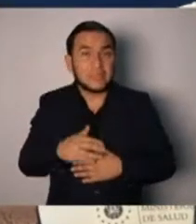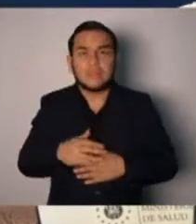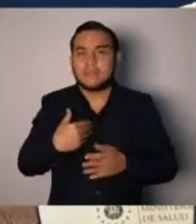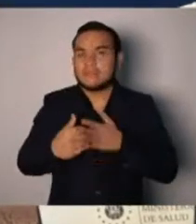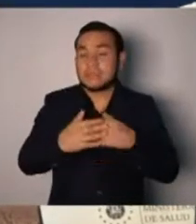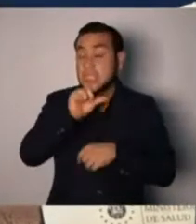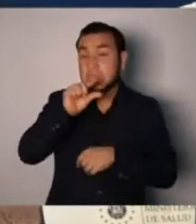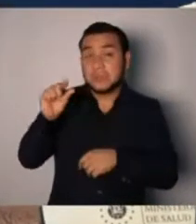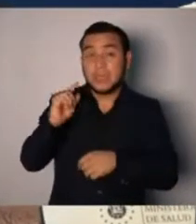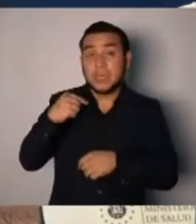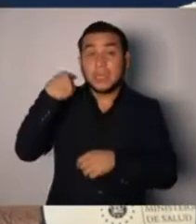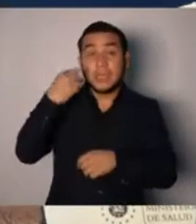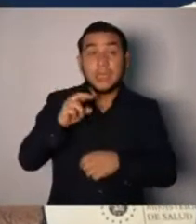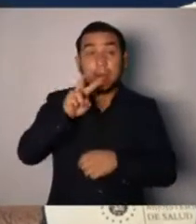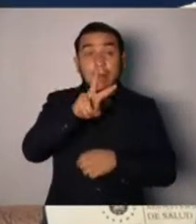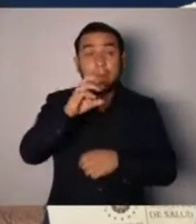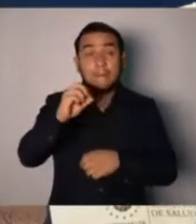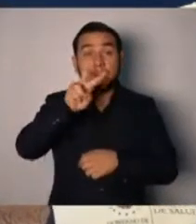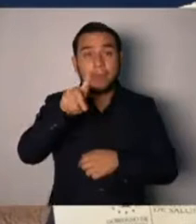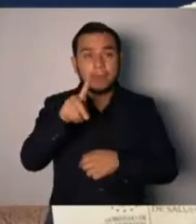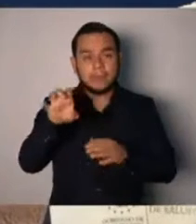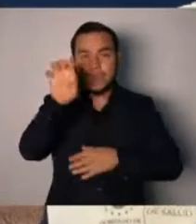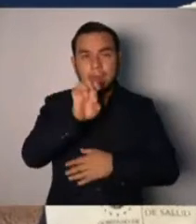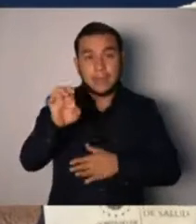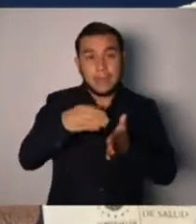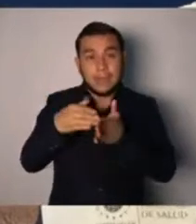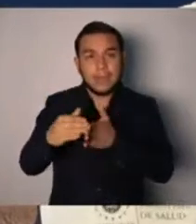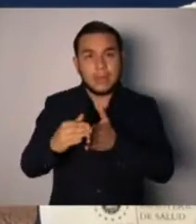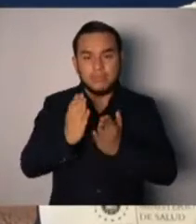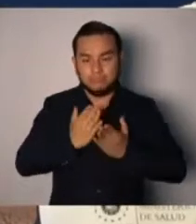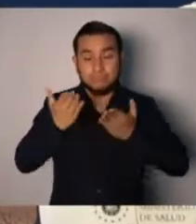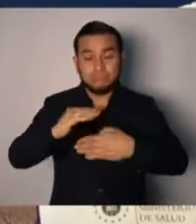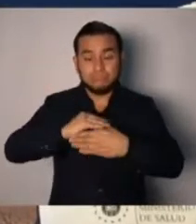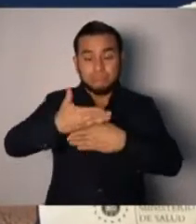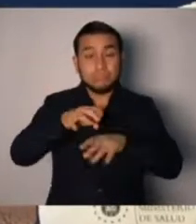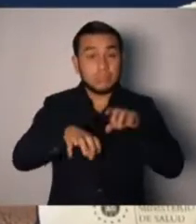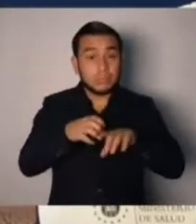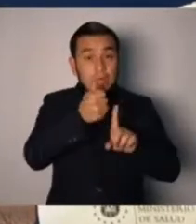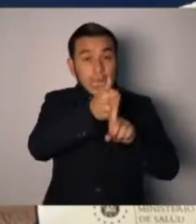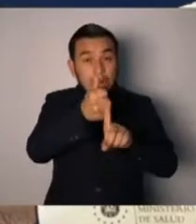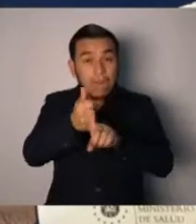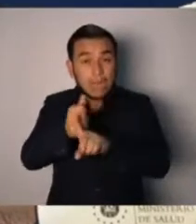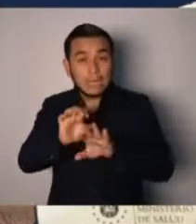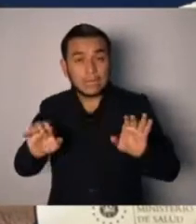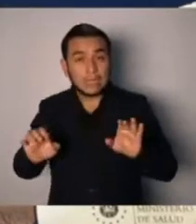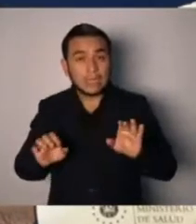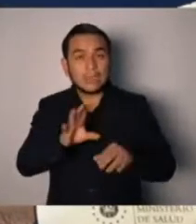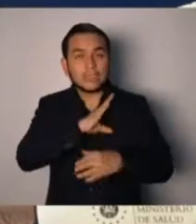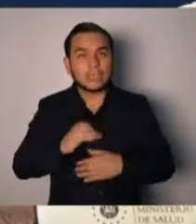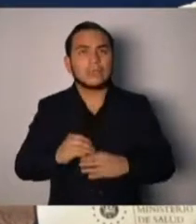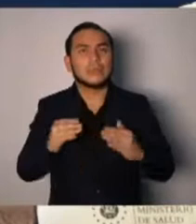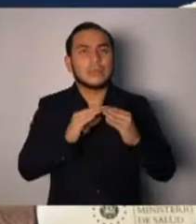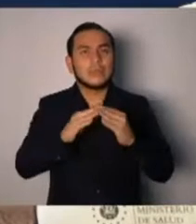el otro año ya ahorita de enero empezamos a entregar una computadora cada ni mi niña a este país incluyendo por supuesto